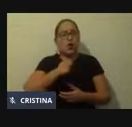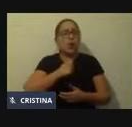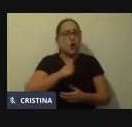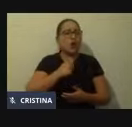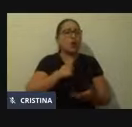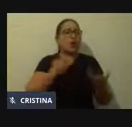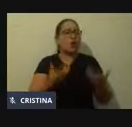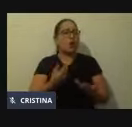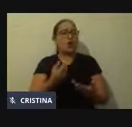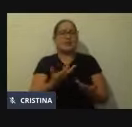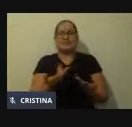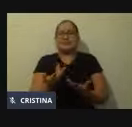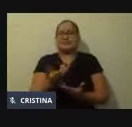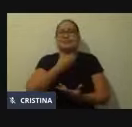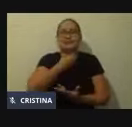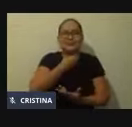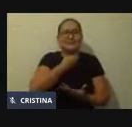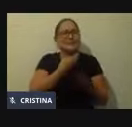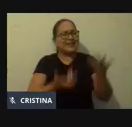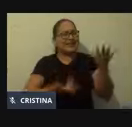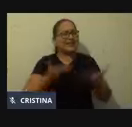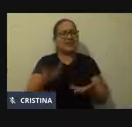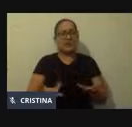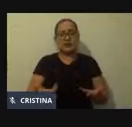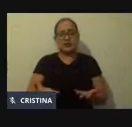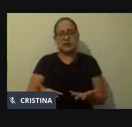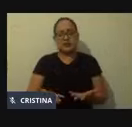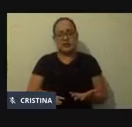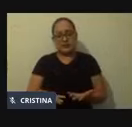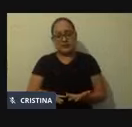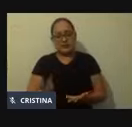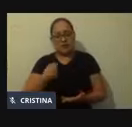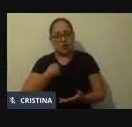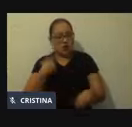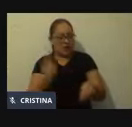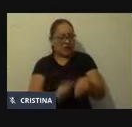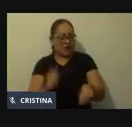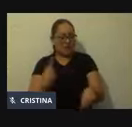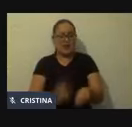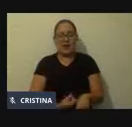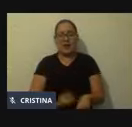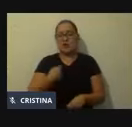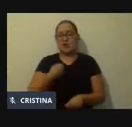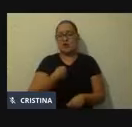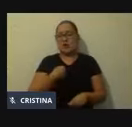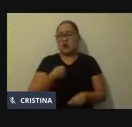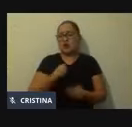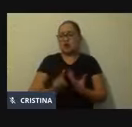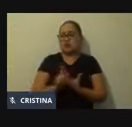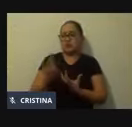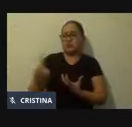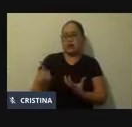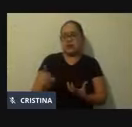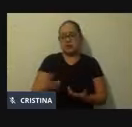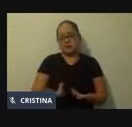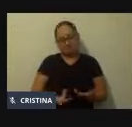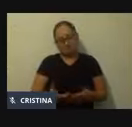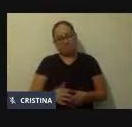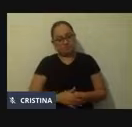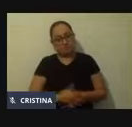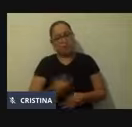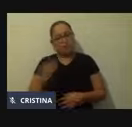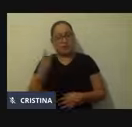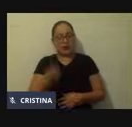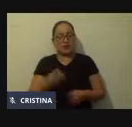la papa chueca, y entonces ya me dijeron que soy una testada, que me vaya para allá. Por eso hay que dar